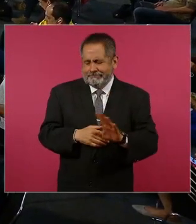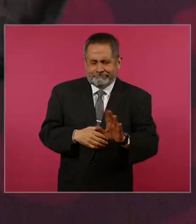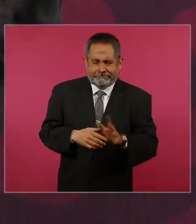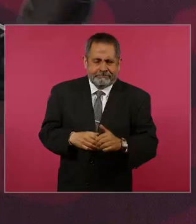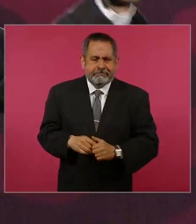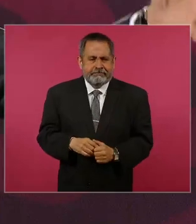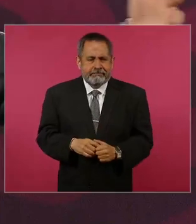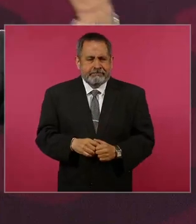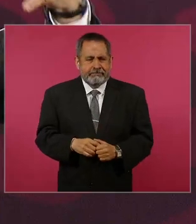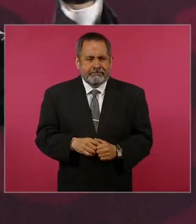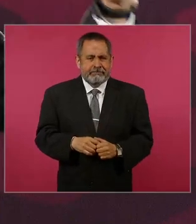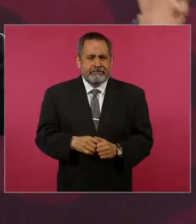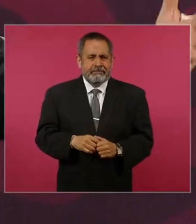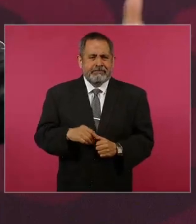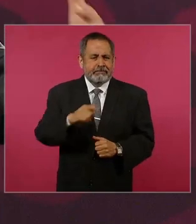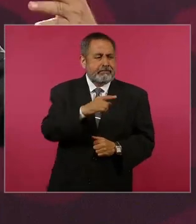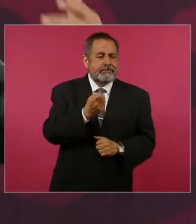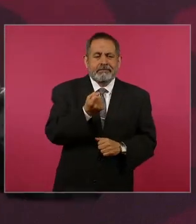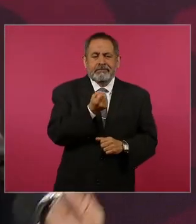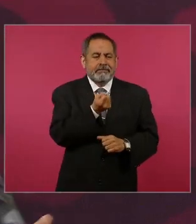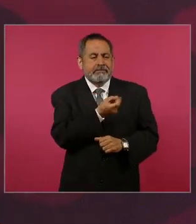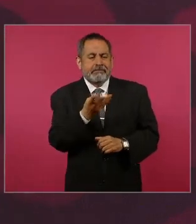O se les infiltraron